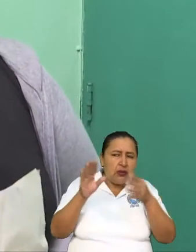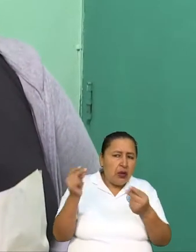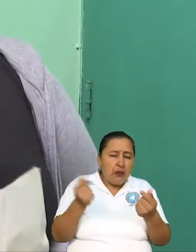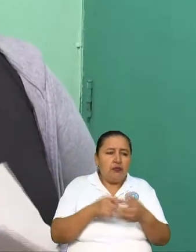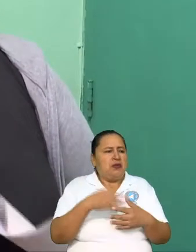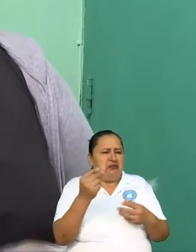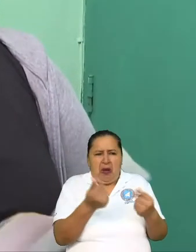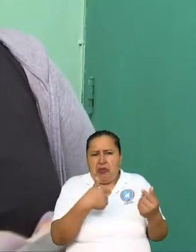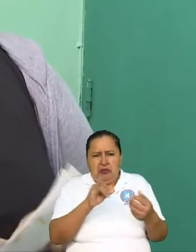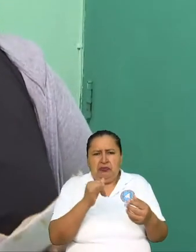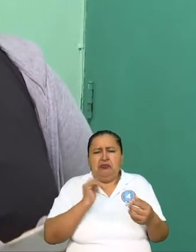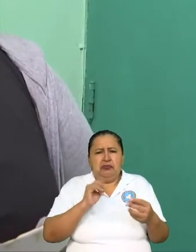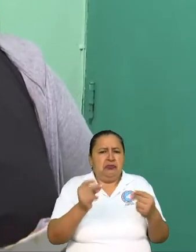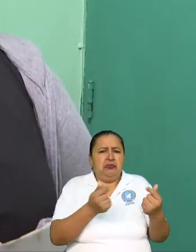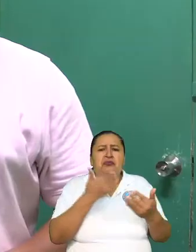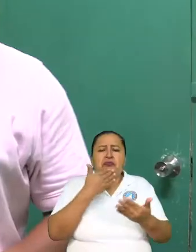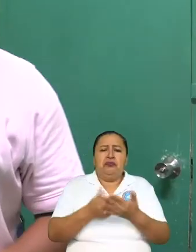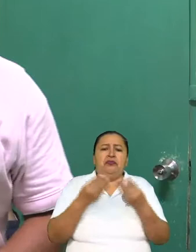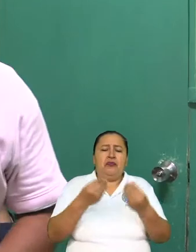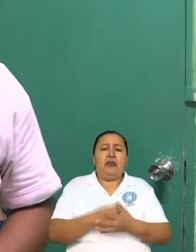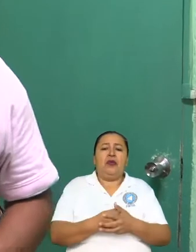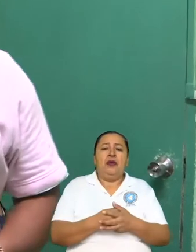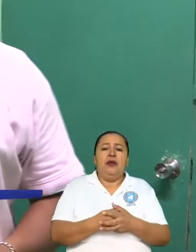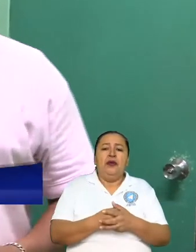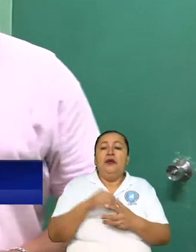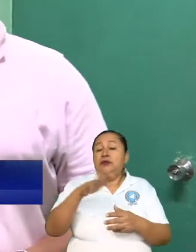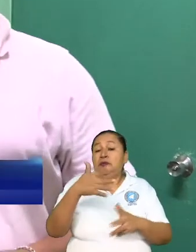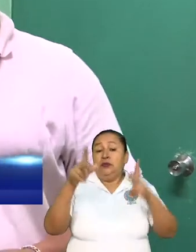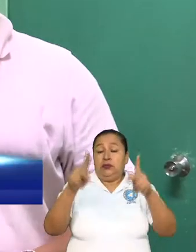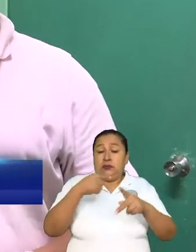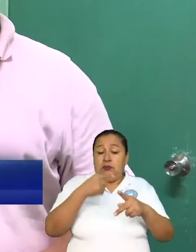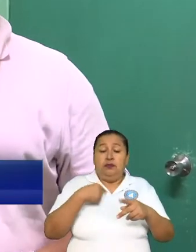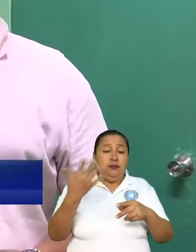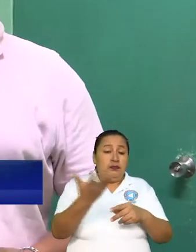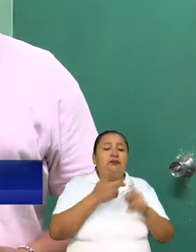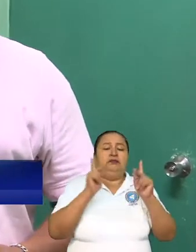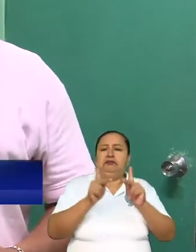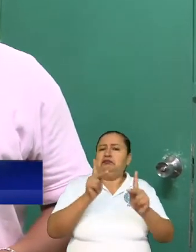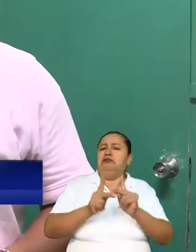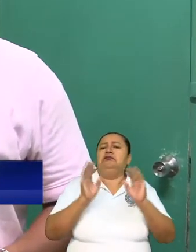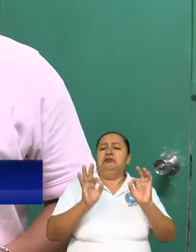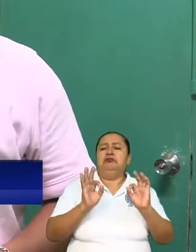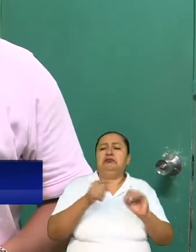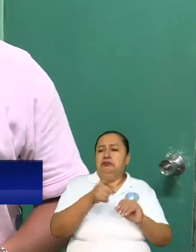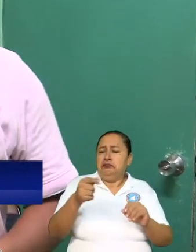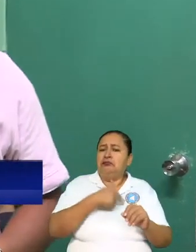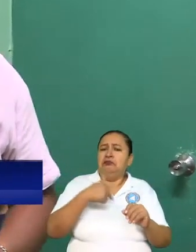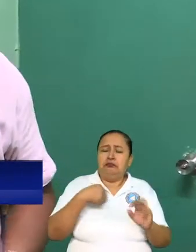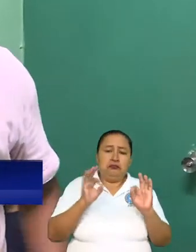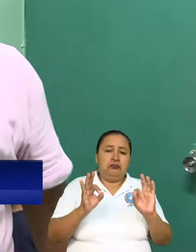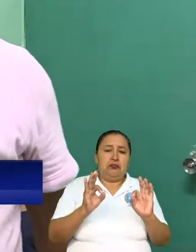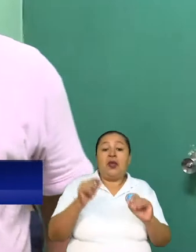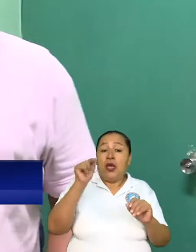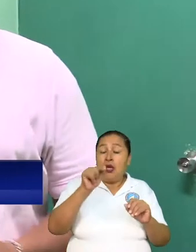rápido, sí. Muchas gracias. Esto está perfectamente muy bien lo que están haciendo y este